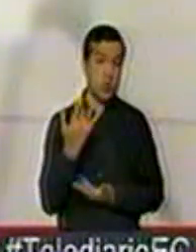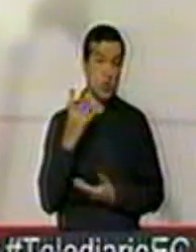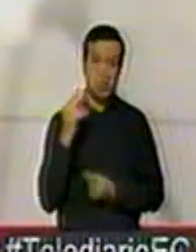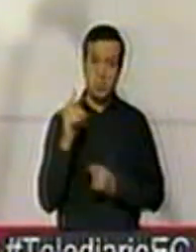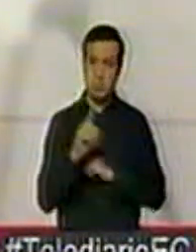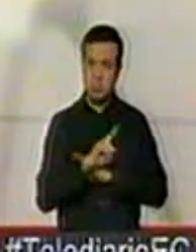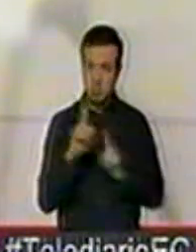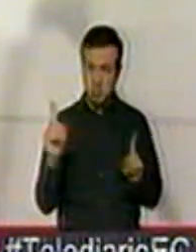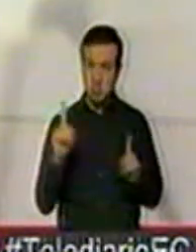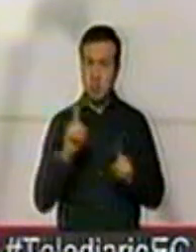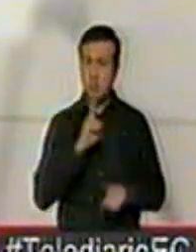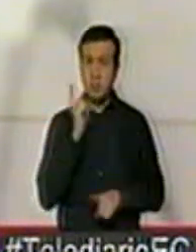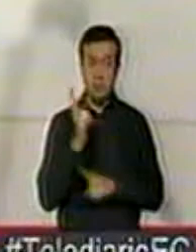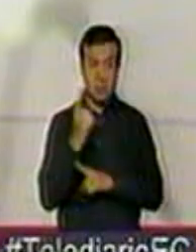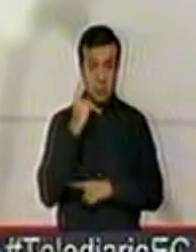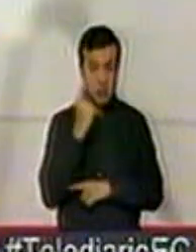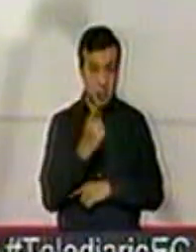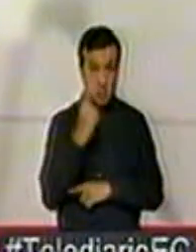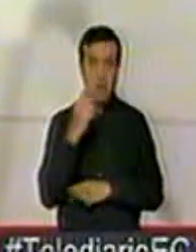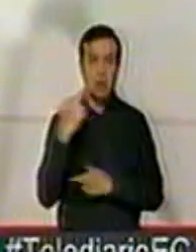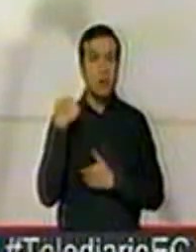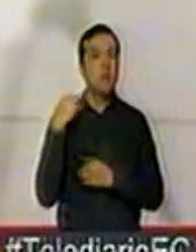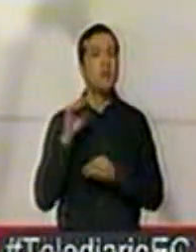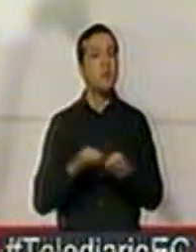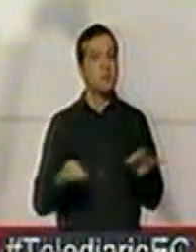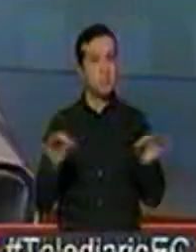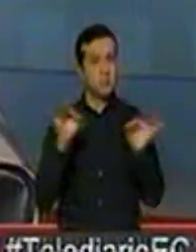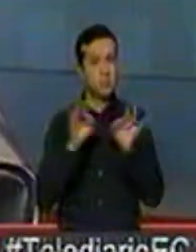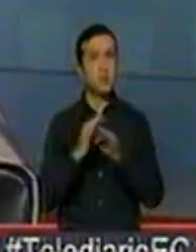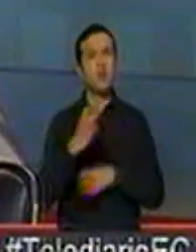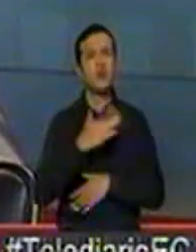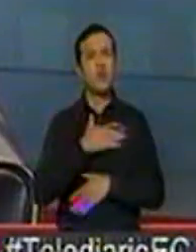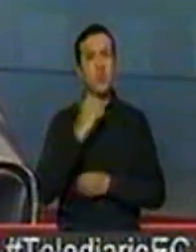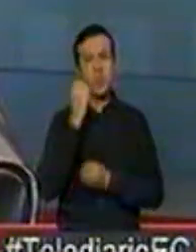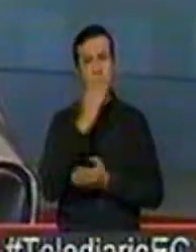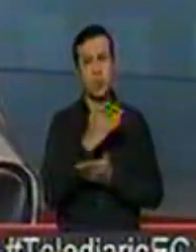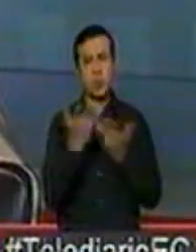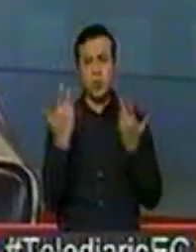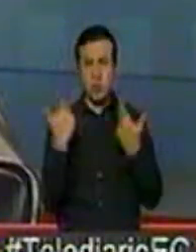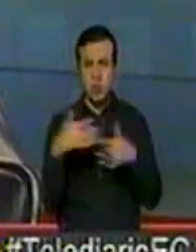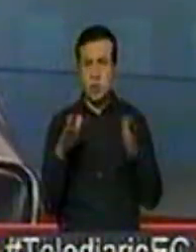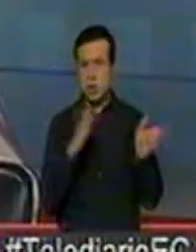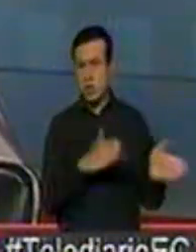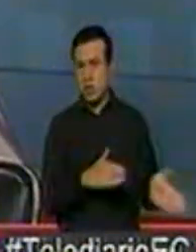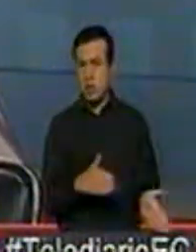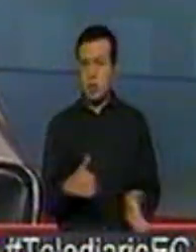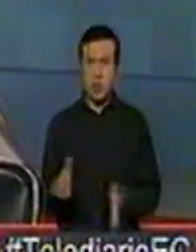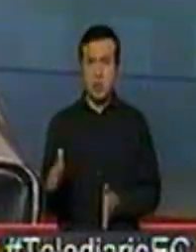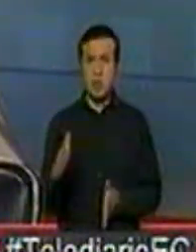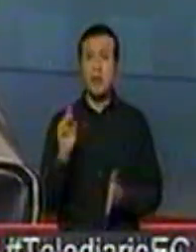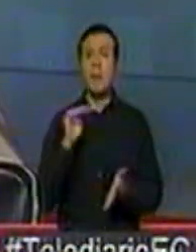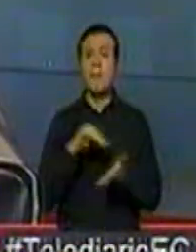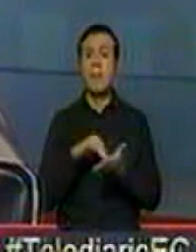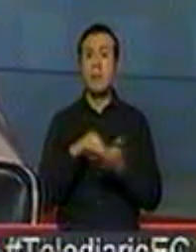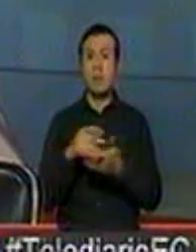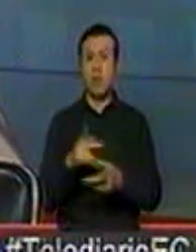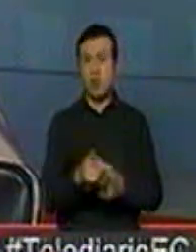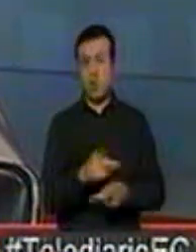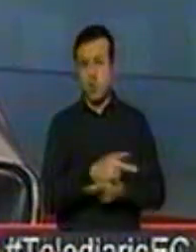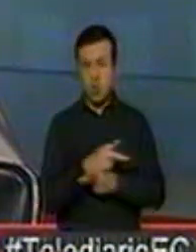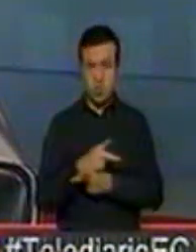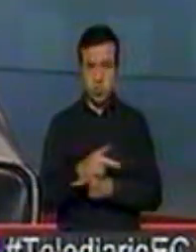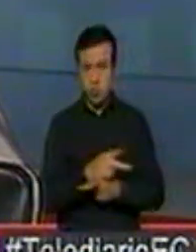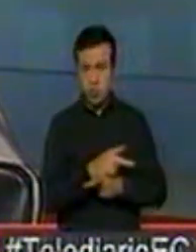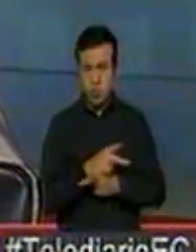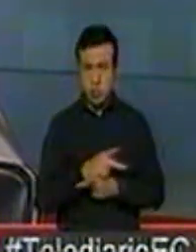fiscalizadora. Esa es una de nuestras funciones intrínsecas. Yo he escuchado durante las comparecencias y la defensa que han hecho los miembros del Consejo de Participación